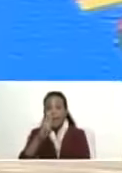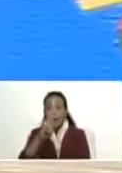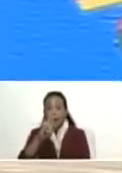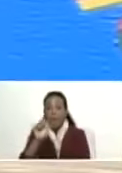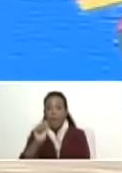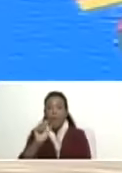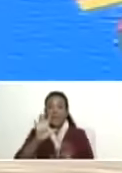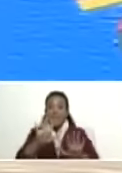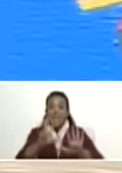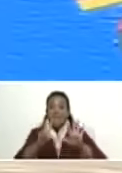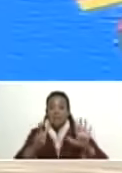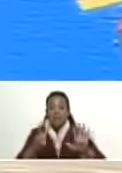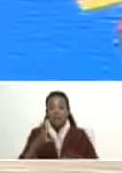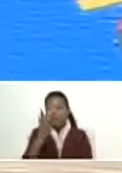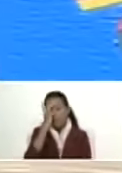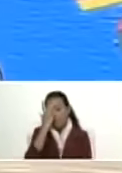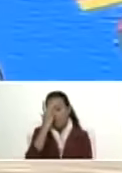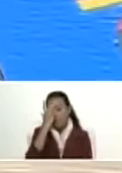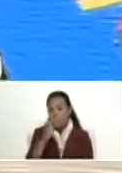17 de febrero.